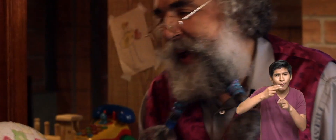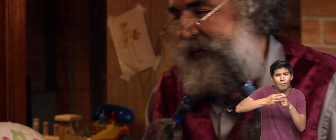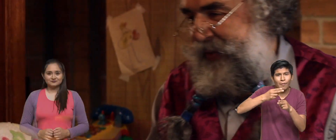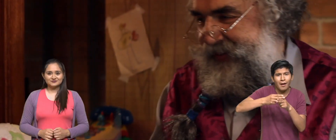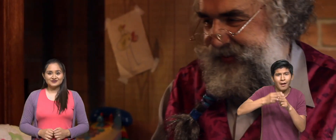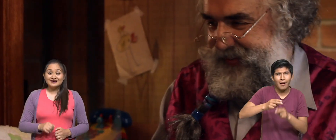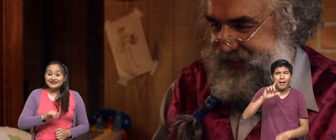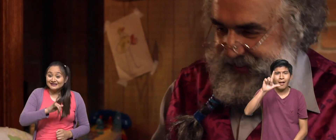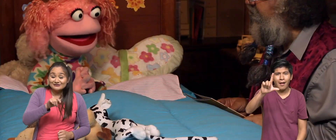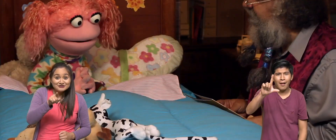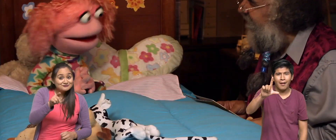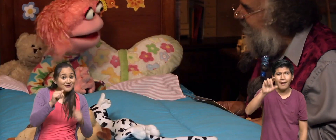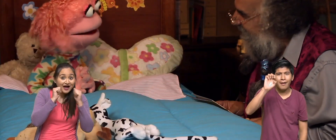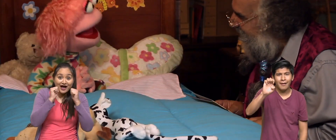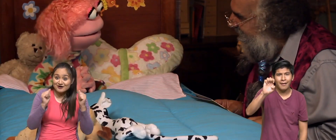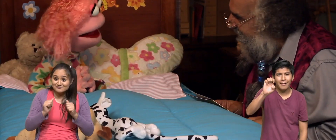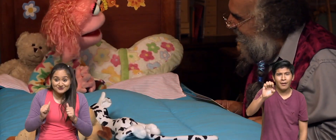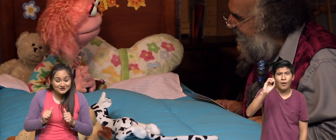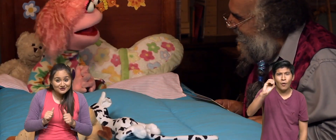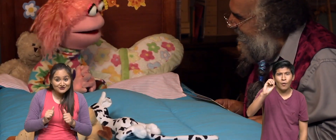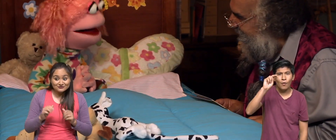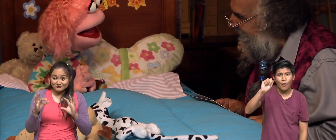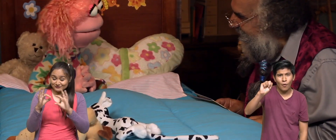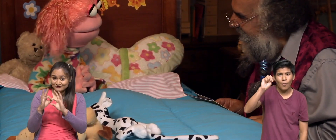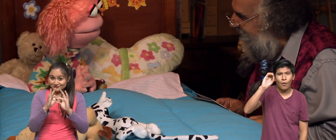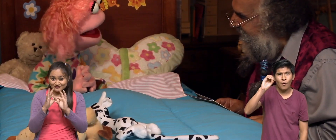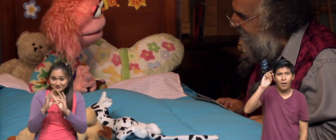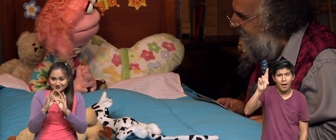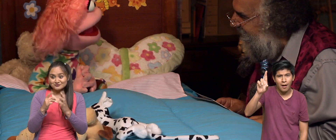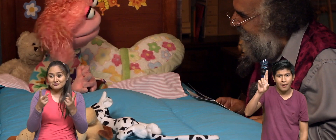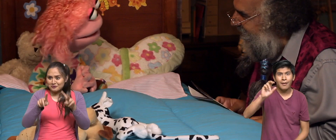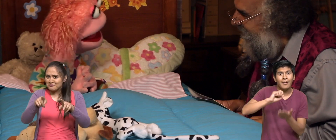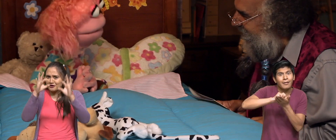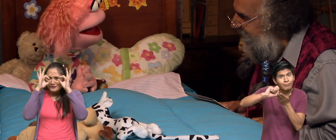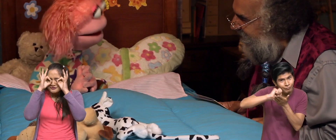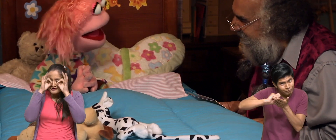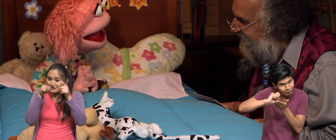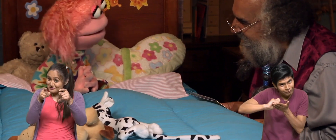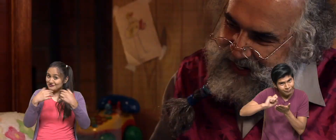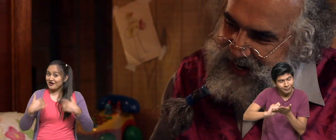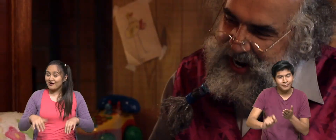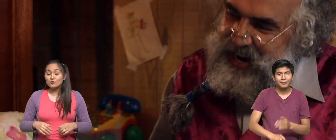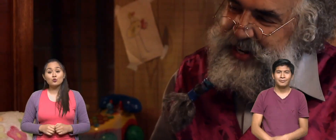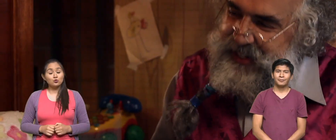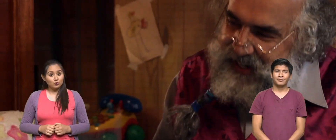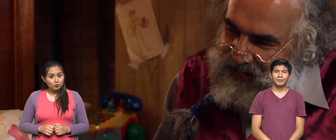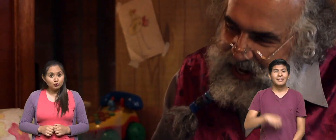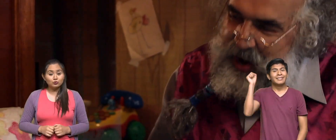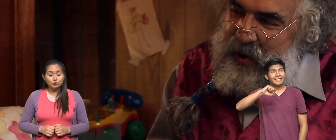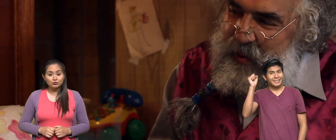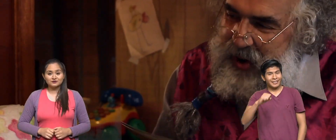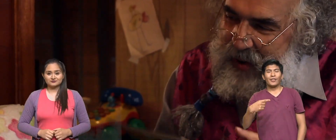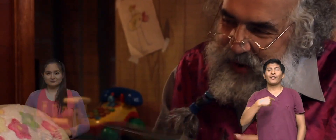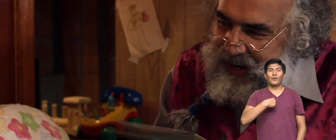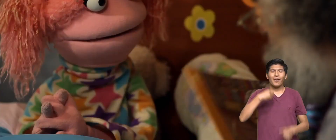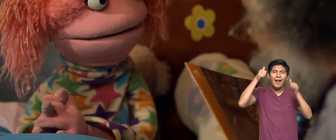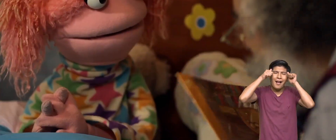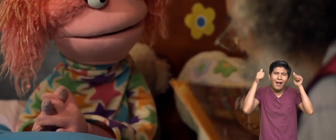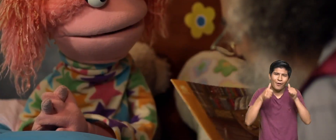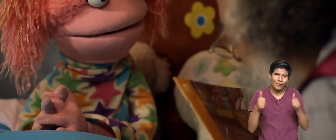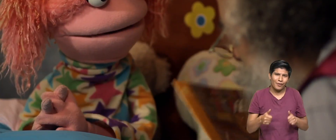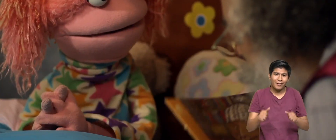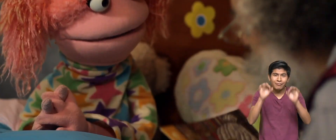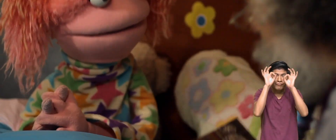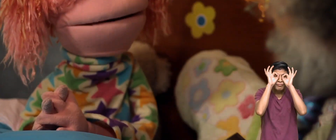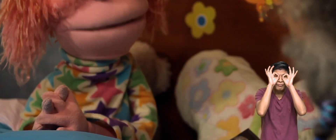Leonor Bravo. ¿Así como tú eres un abuelito y que tienes lentes, papo? Sí, un abuelito